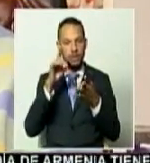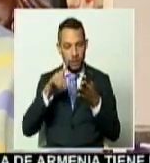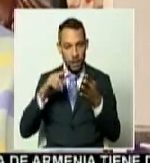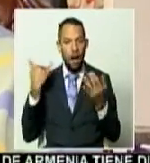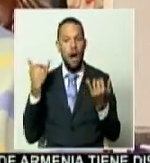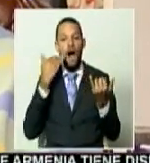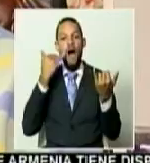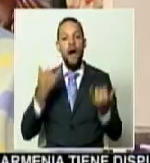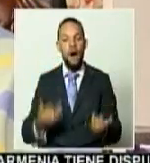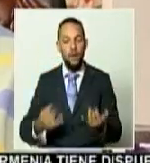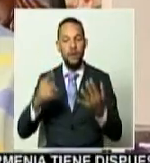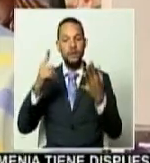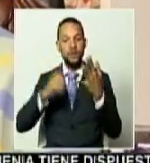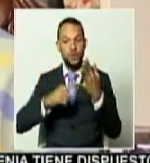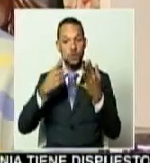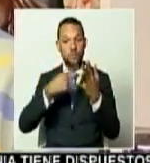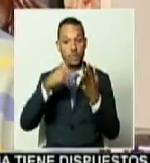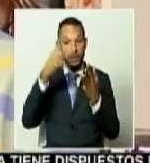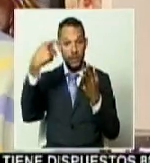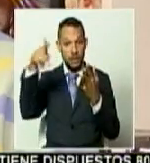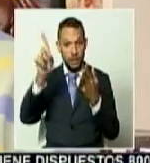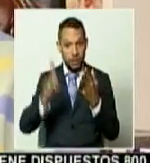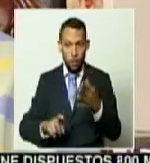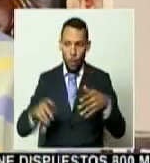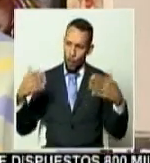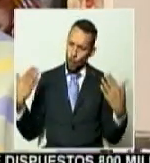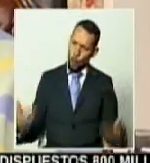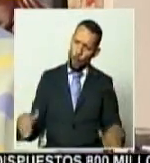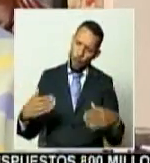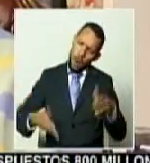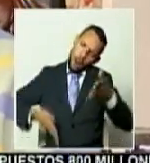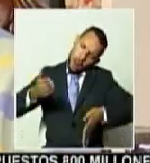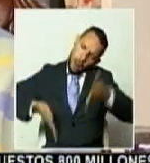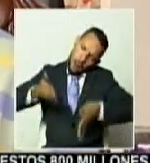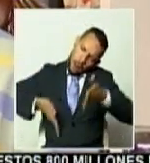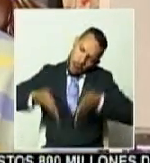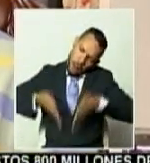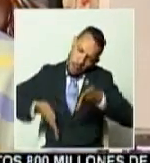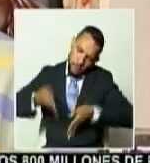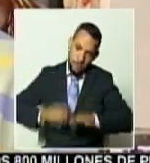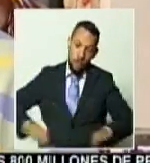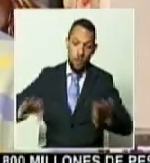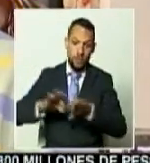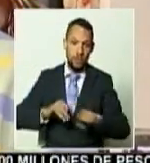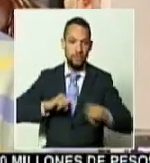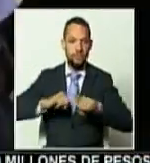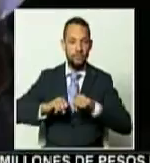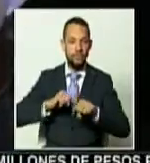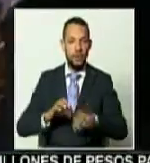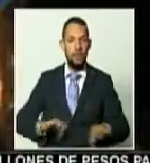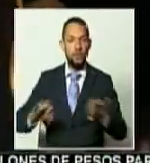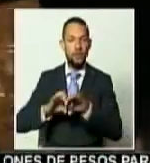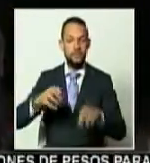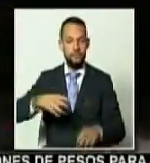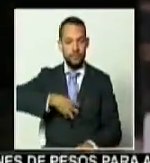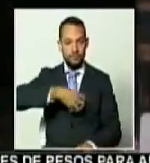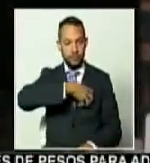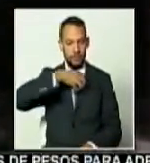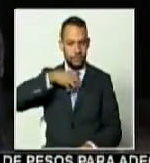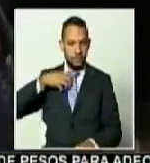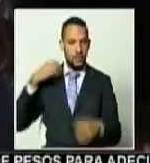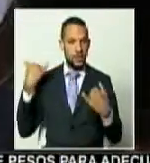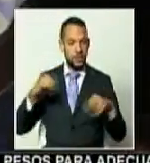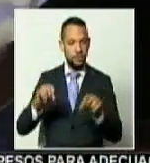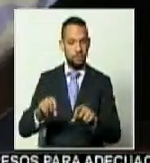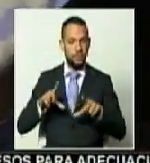fue mi cuarta versión y gracias a Dios también pude lograr mi cuarto título. Al igual que en la Maratón de